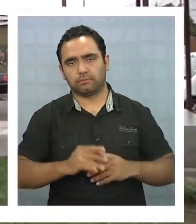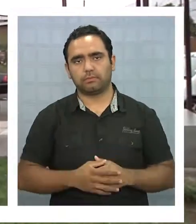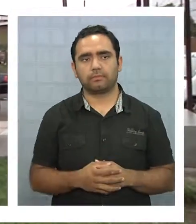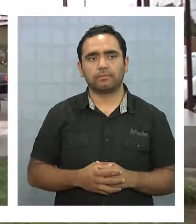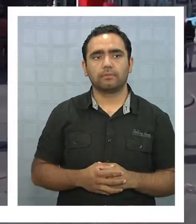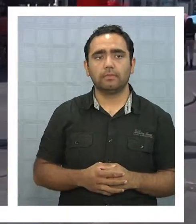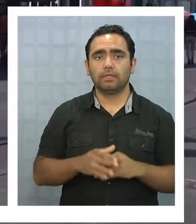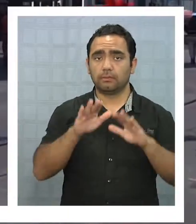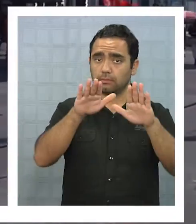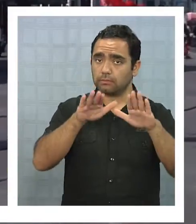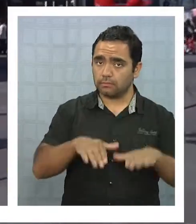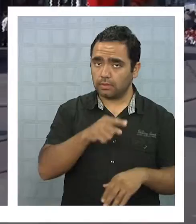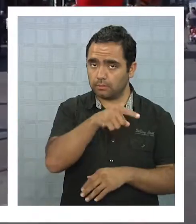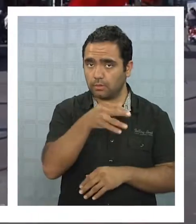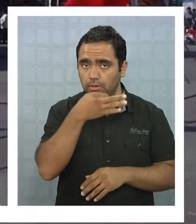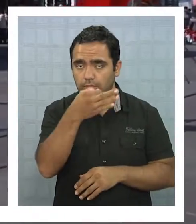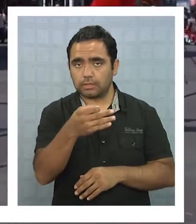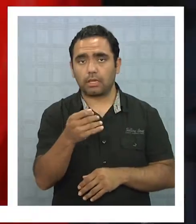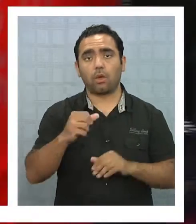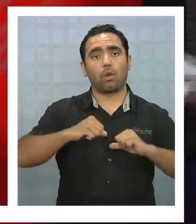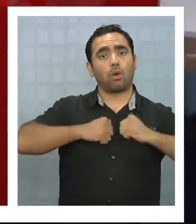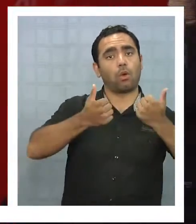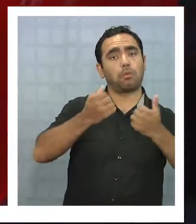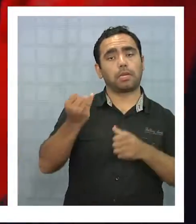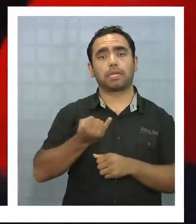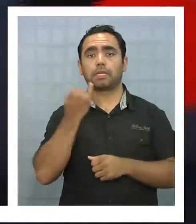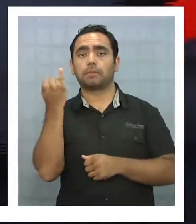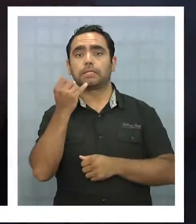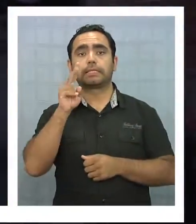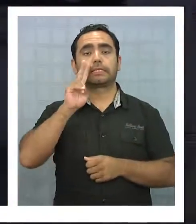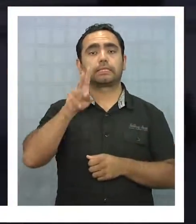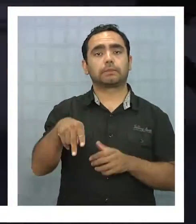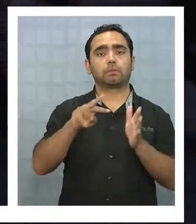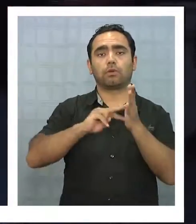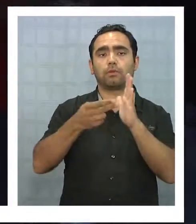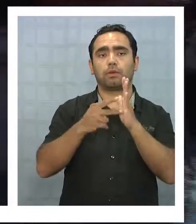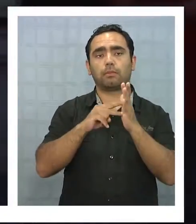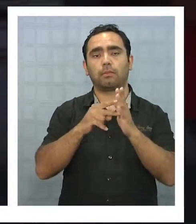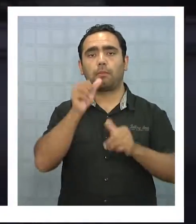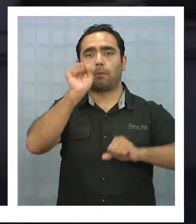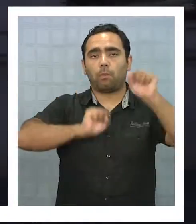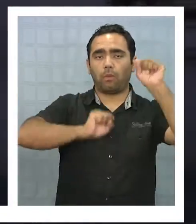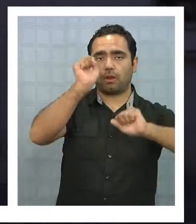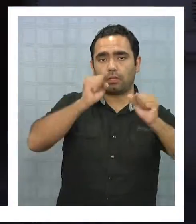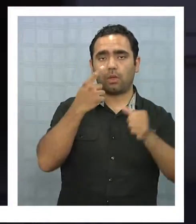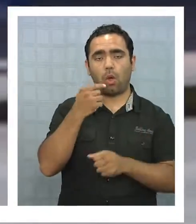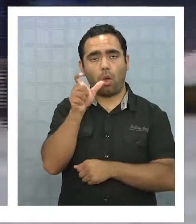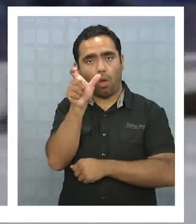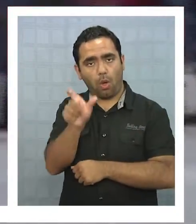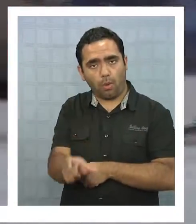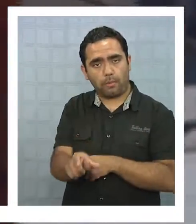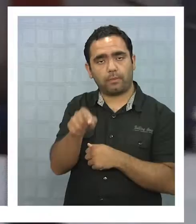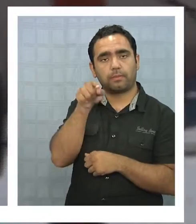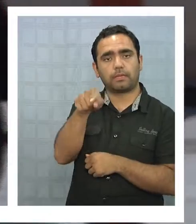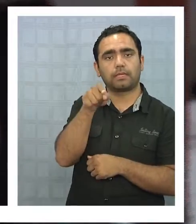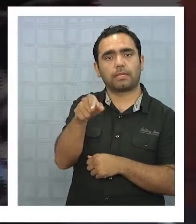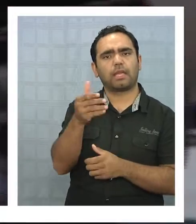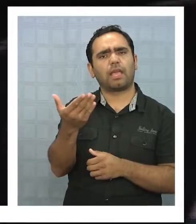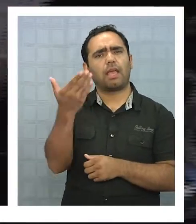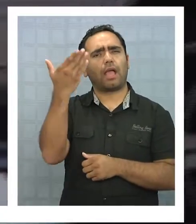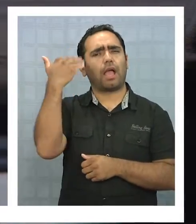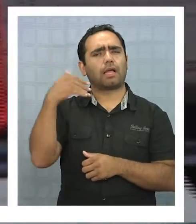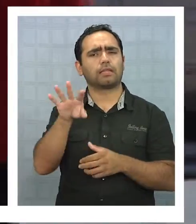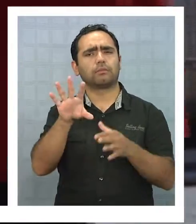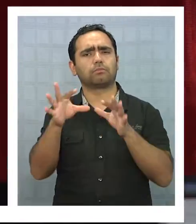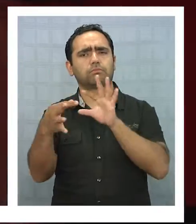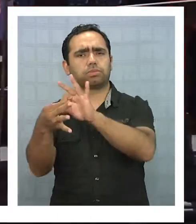Como él mismo señala, joven, independiente y sin ataduras políticas, así se define un hombre que en algún momento muy ligado